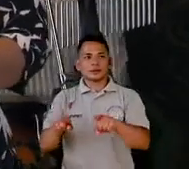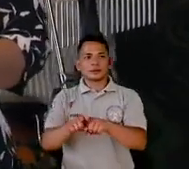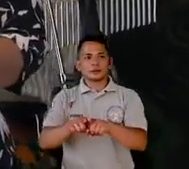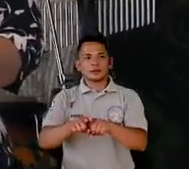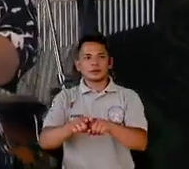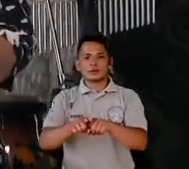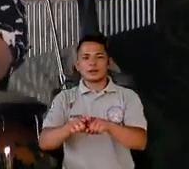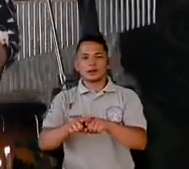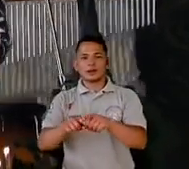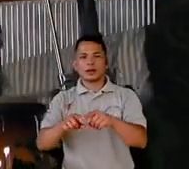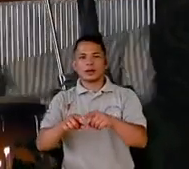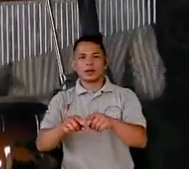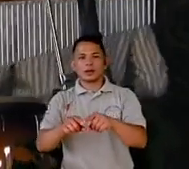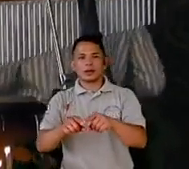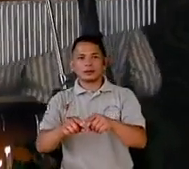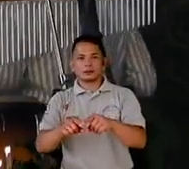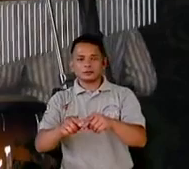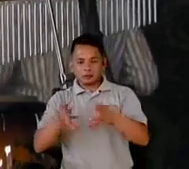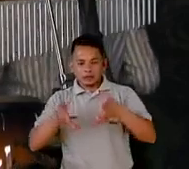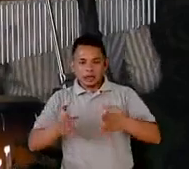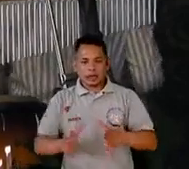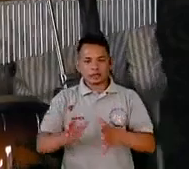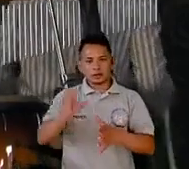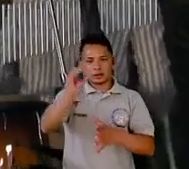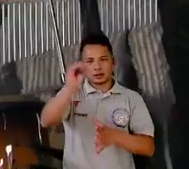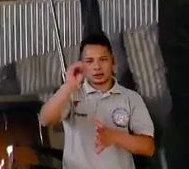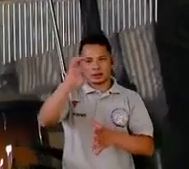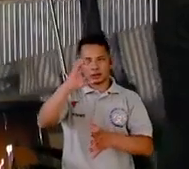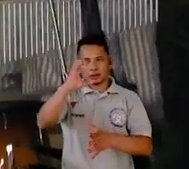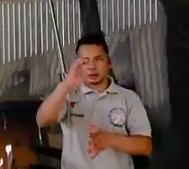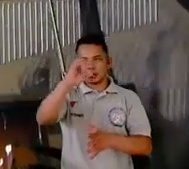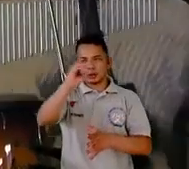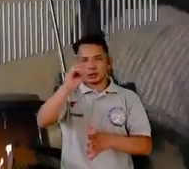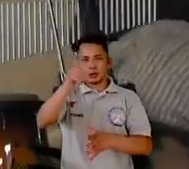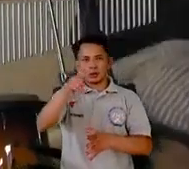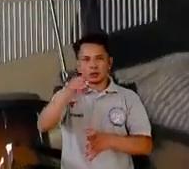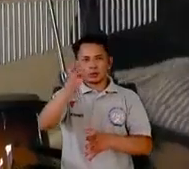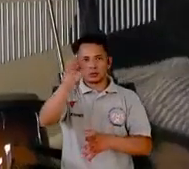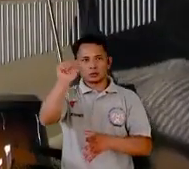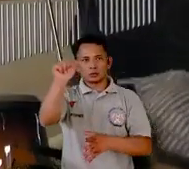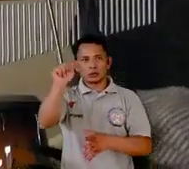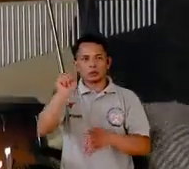Gloria al Señor Jesucristo. Una alabanza al Señor, los casanareños.